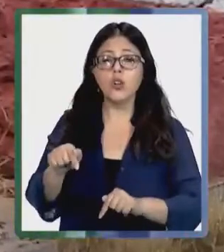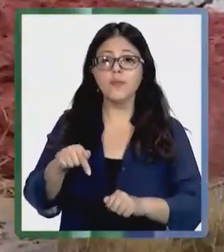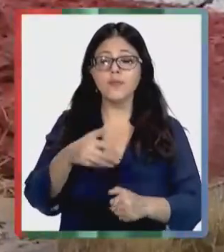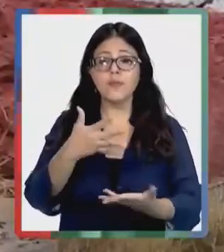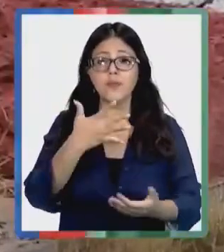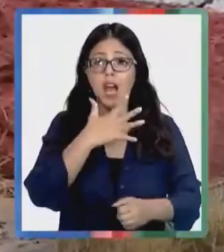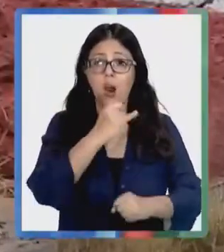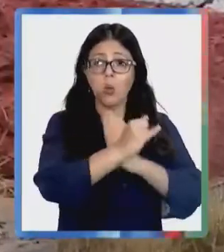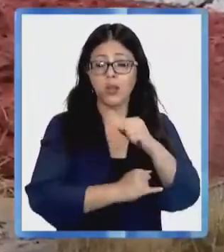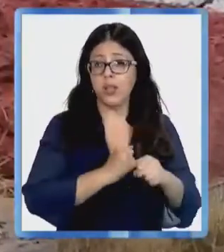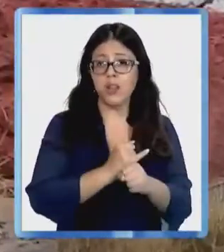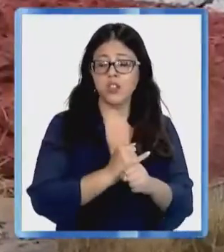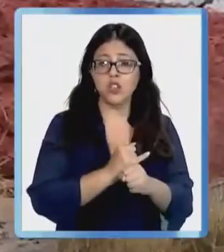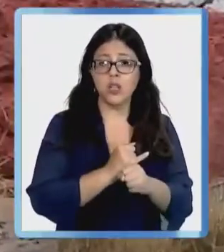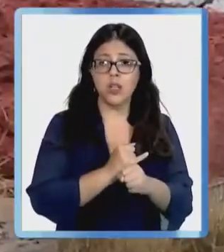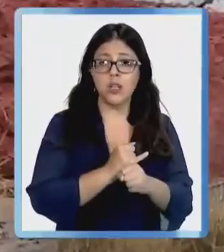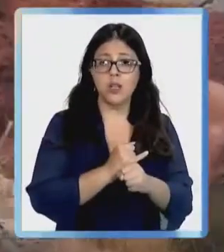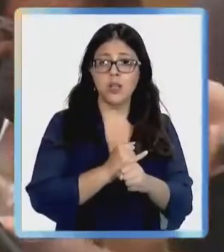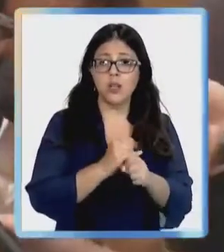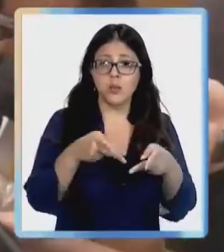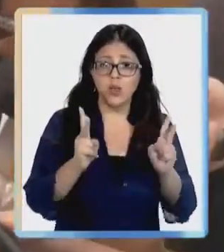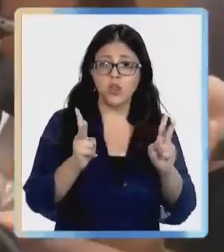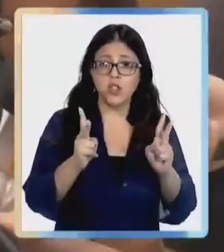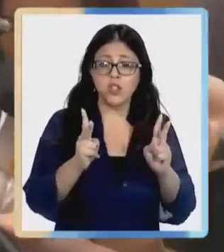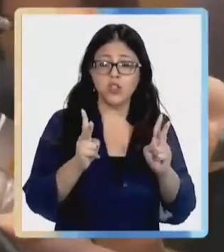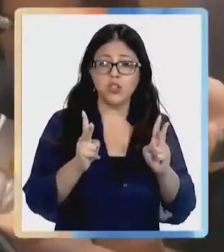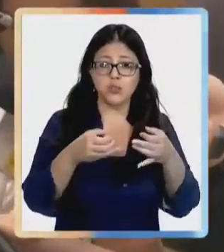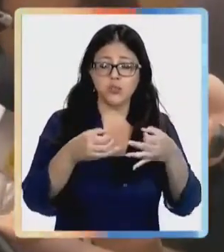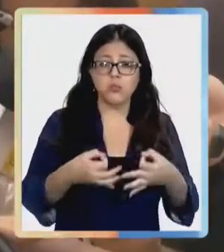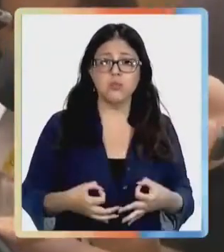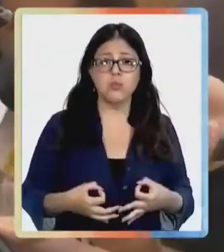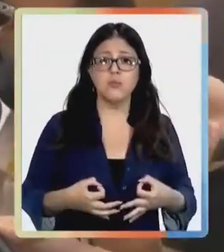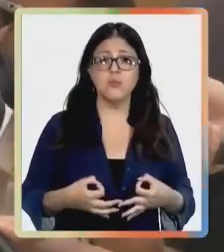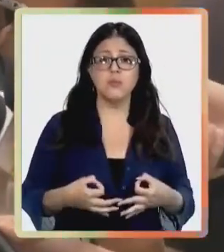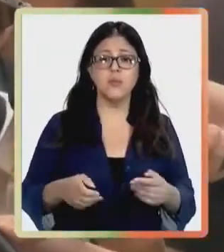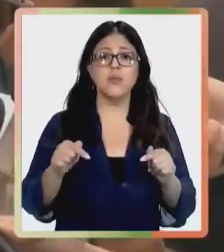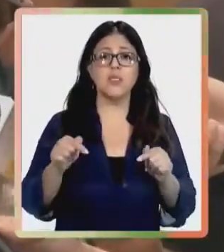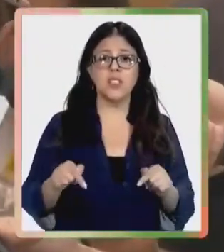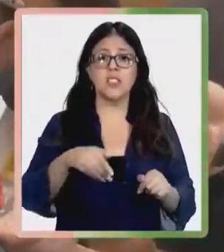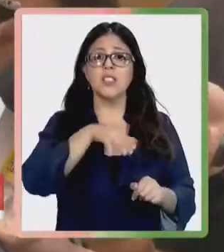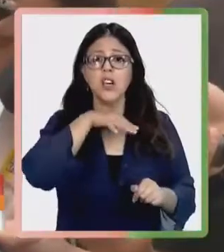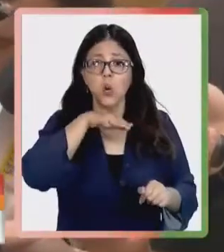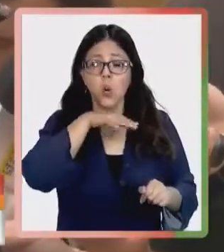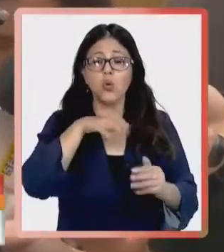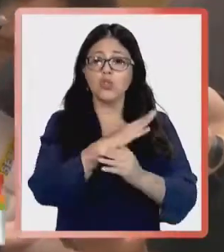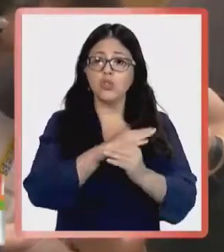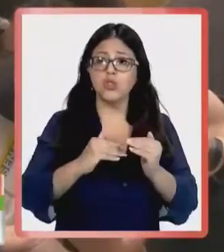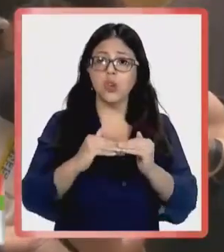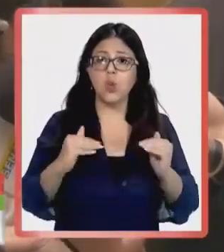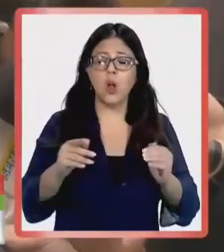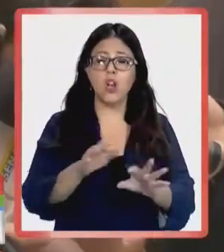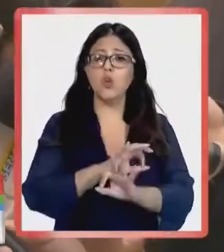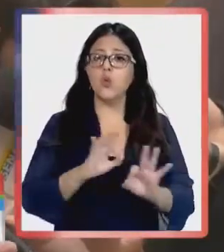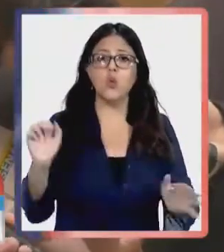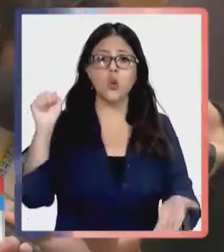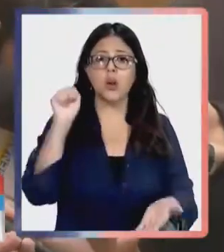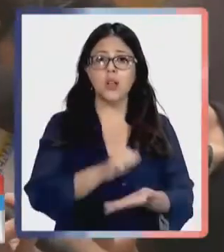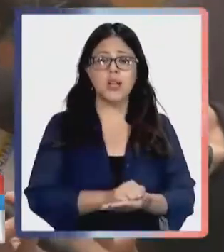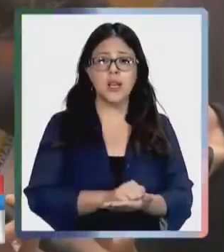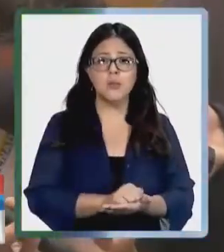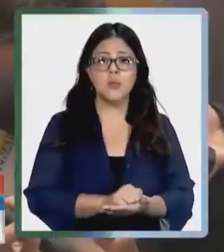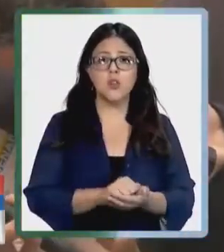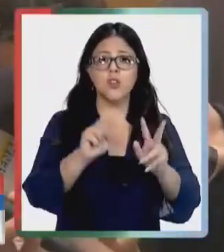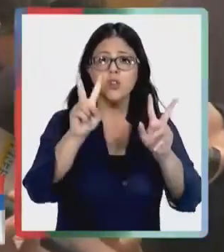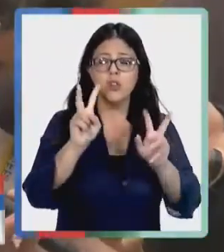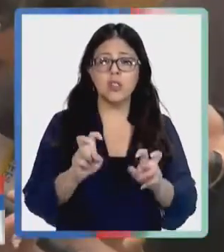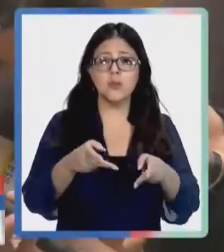trata de aguas internacionales que se rigen por el derecho constitucional y de esa perspectiva el uso razonable y equitativo. Nunca hemos reclamado